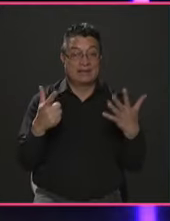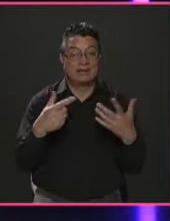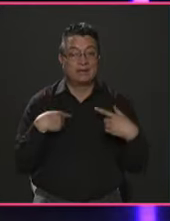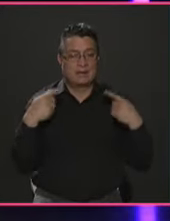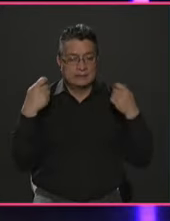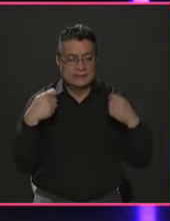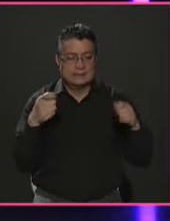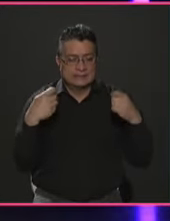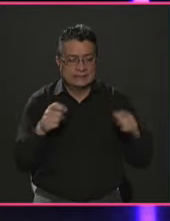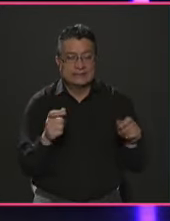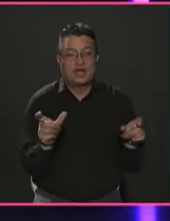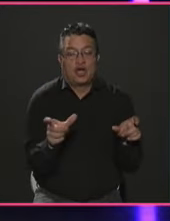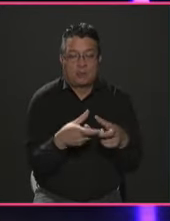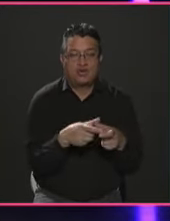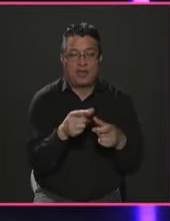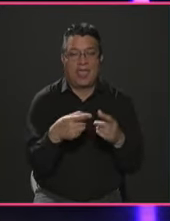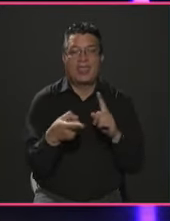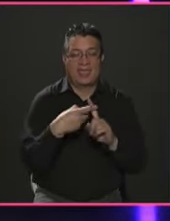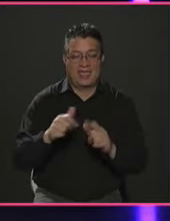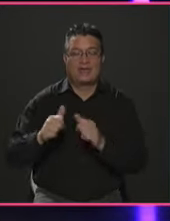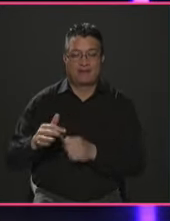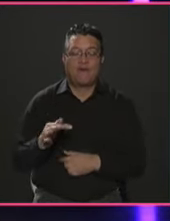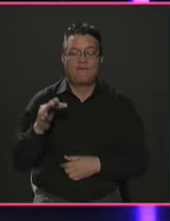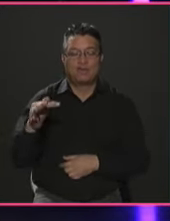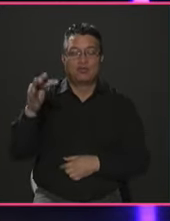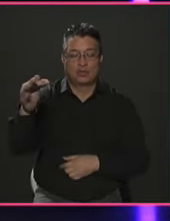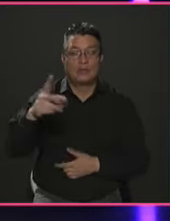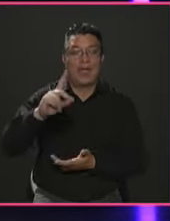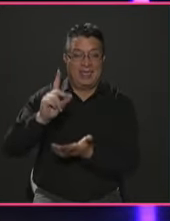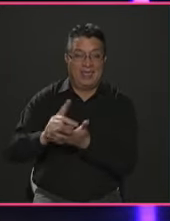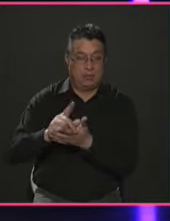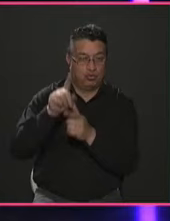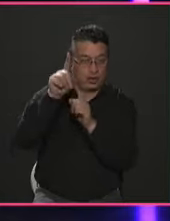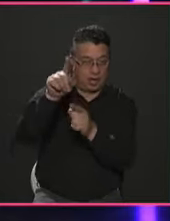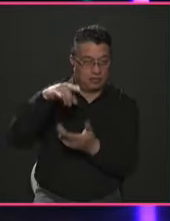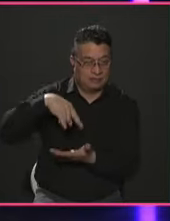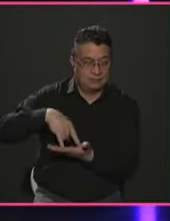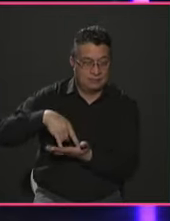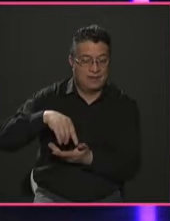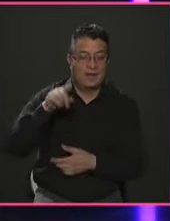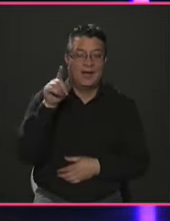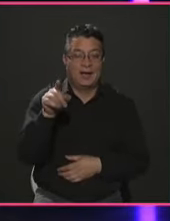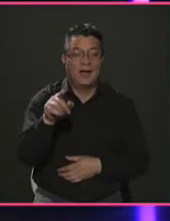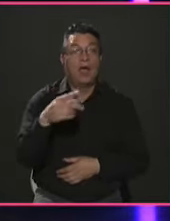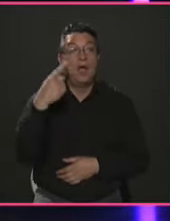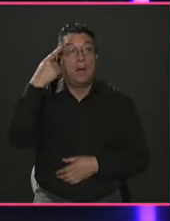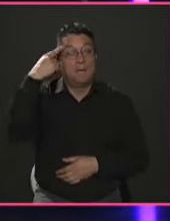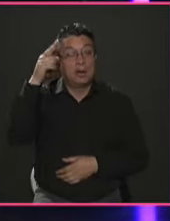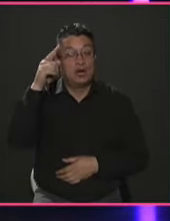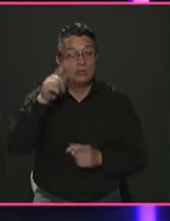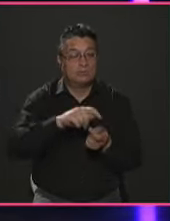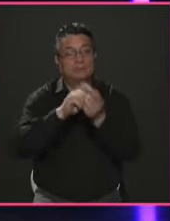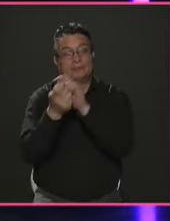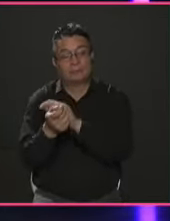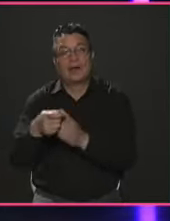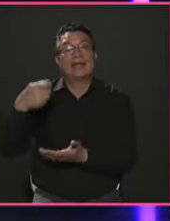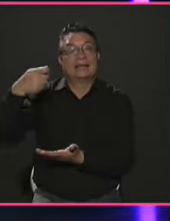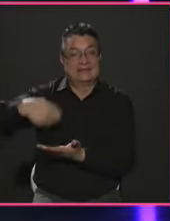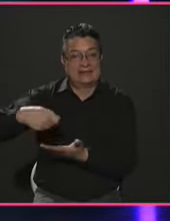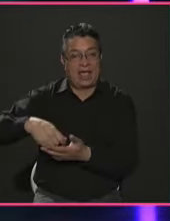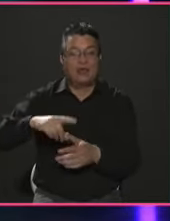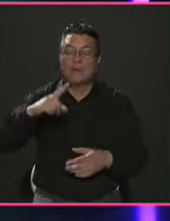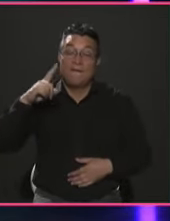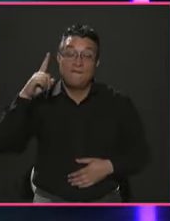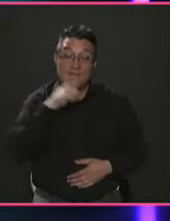crear esa comisión desafíos del futuro en la cámara de diputados pero fue el senado donde